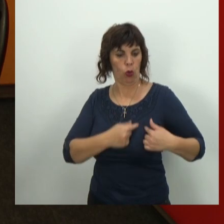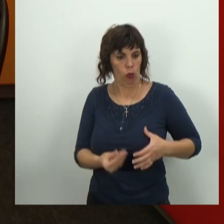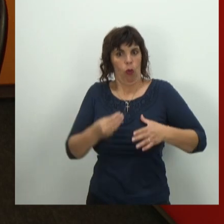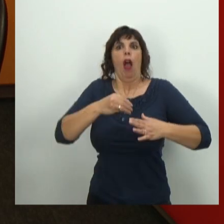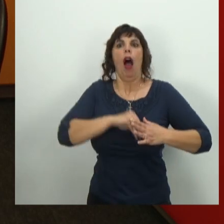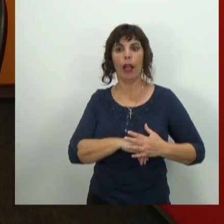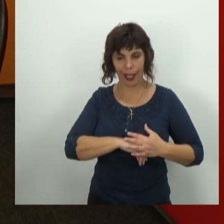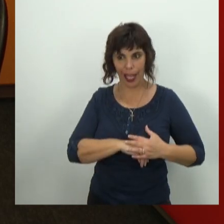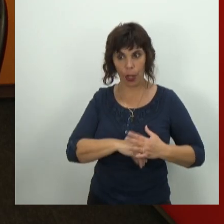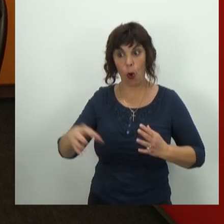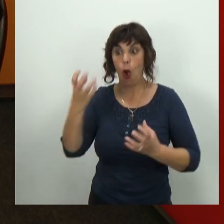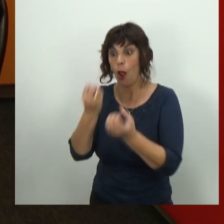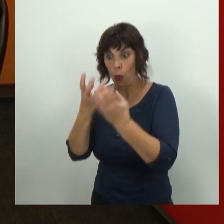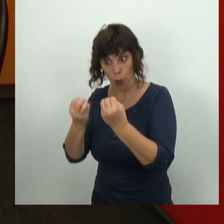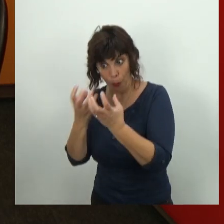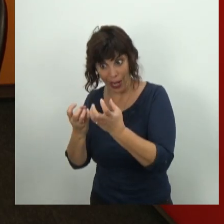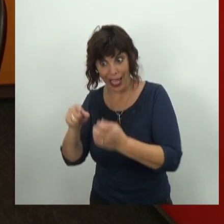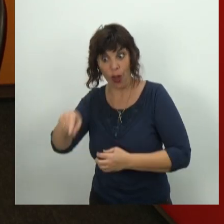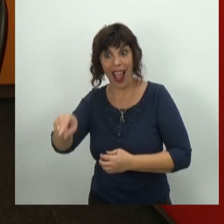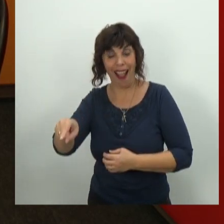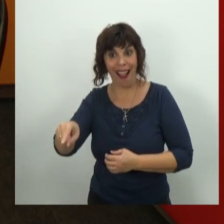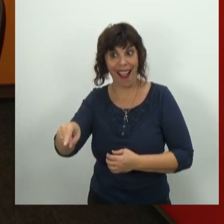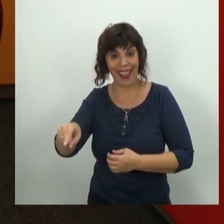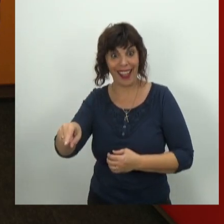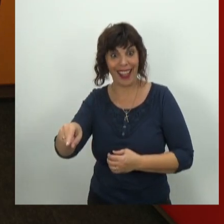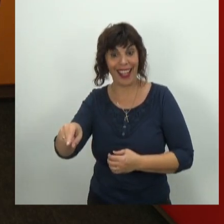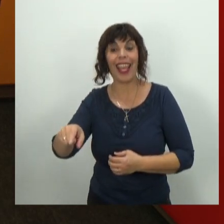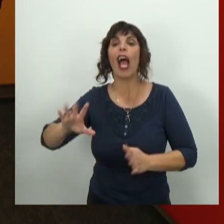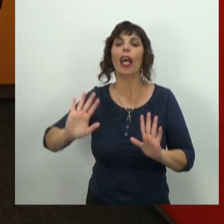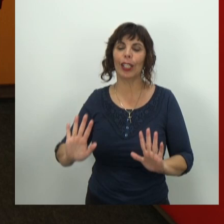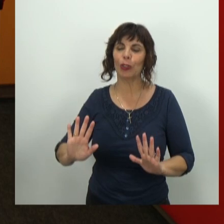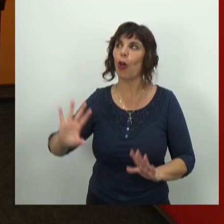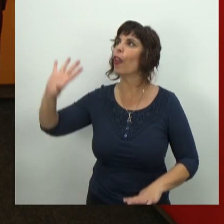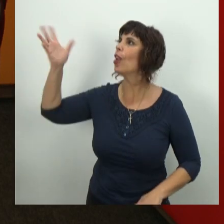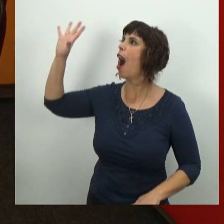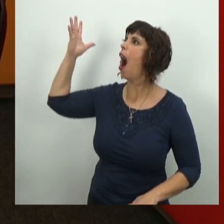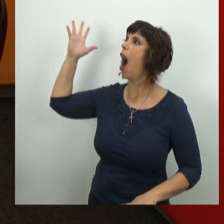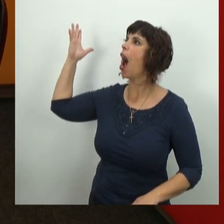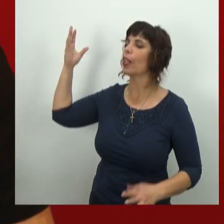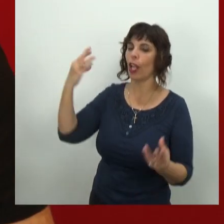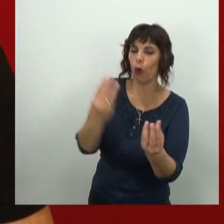todos los que han rechazado la gracia de Jesucristo,